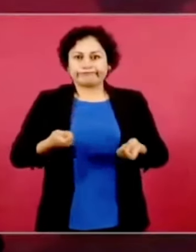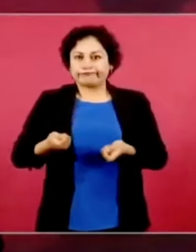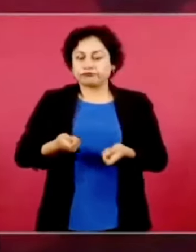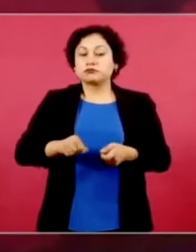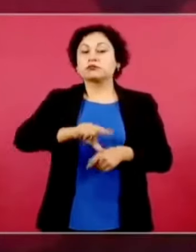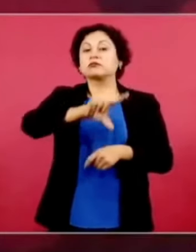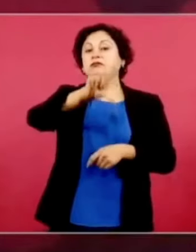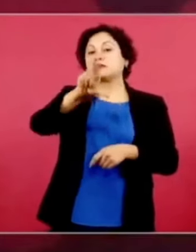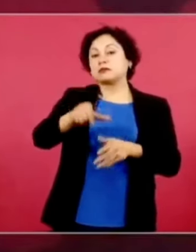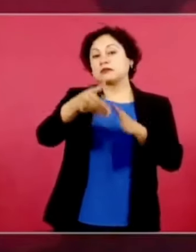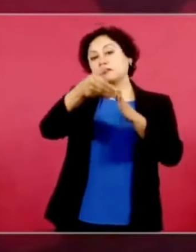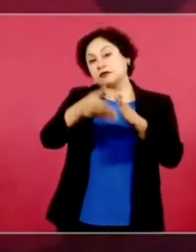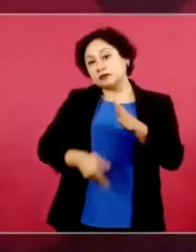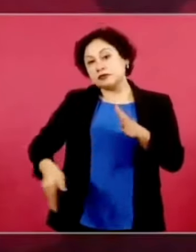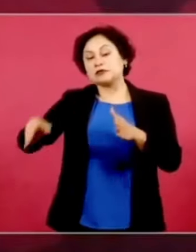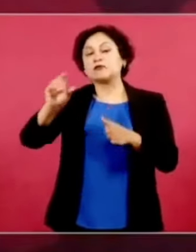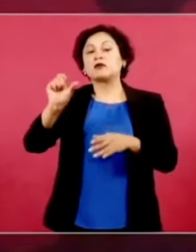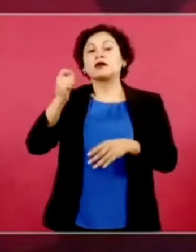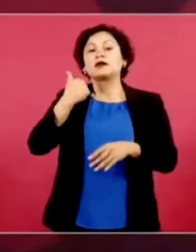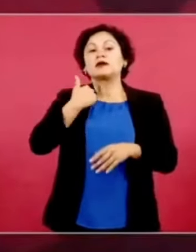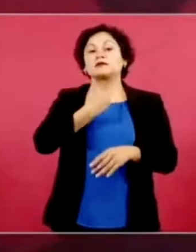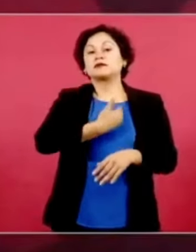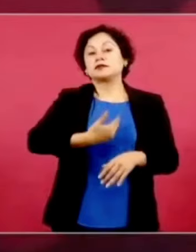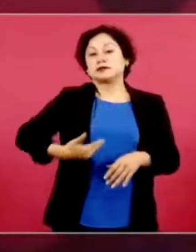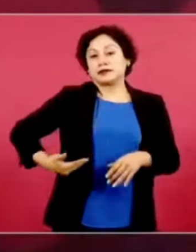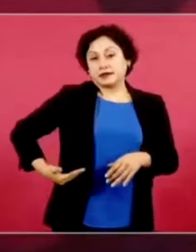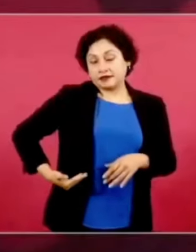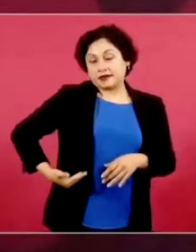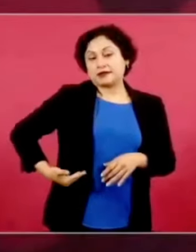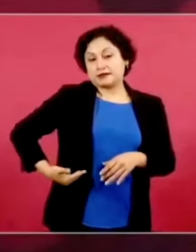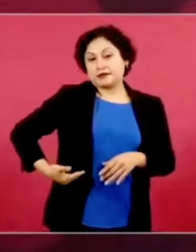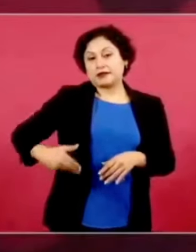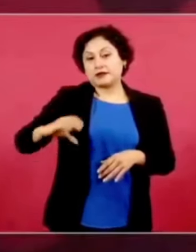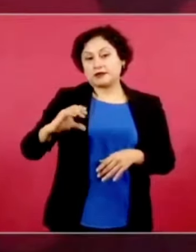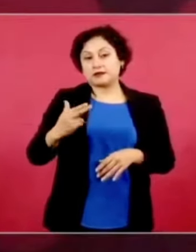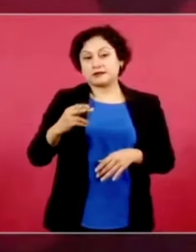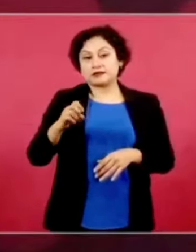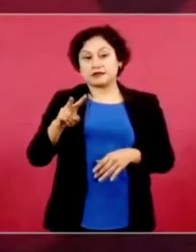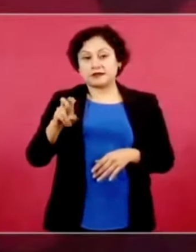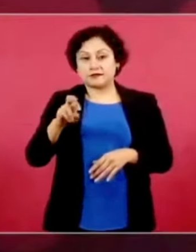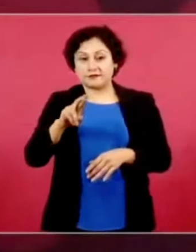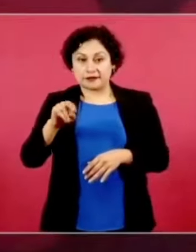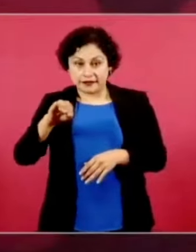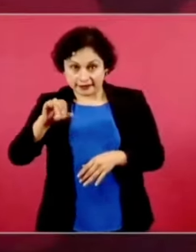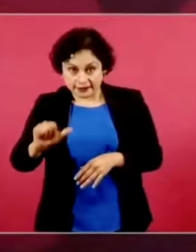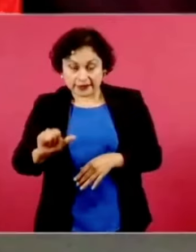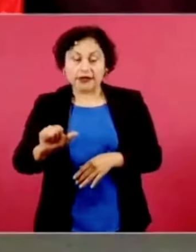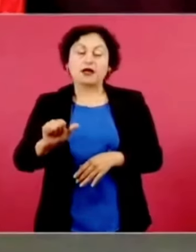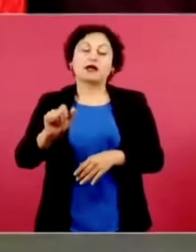y de López Portillo, lo que llamaron el desarrollo compartido?